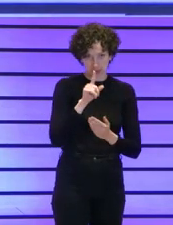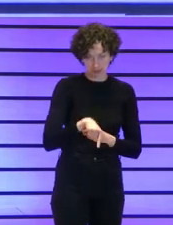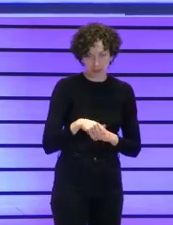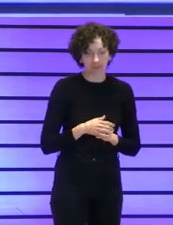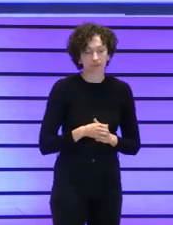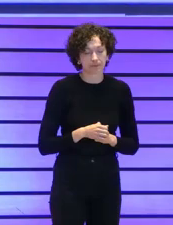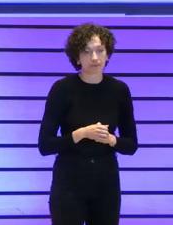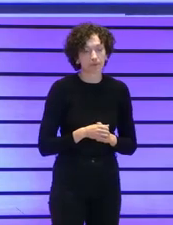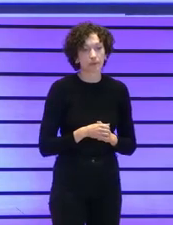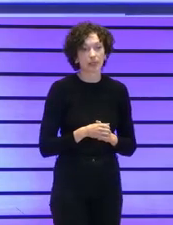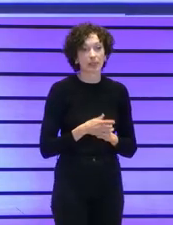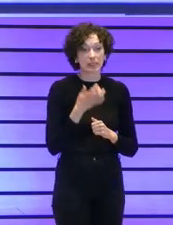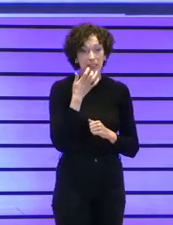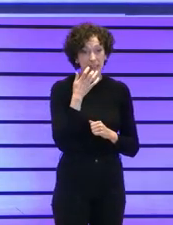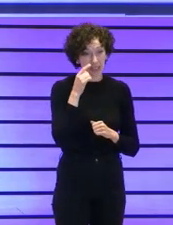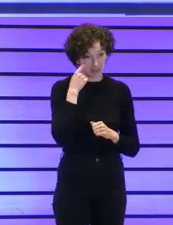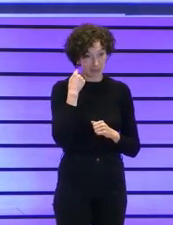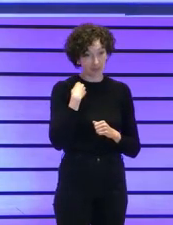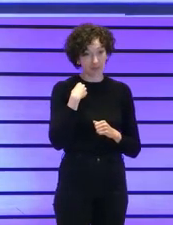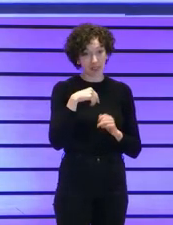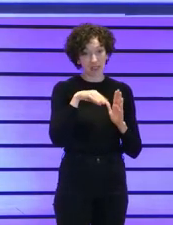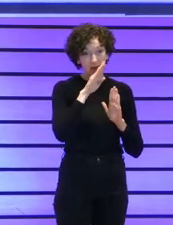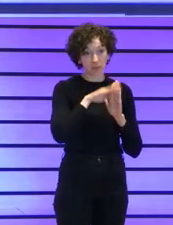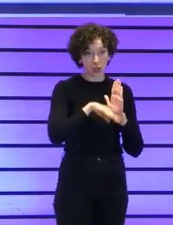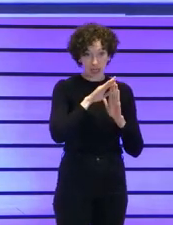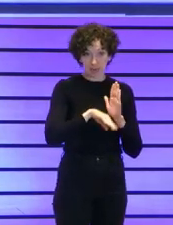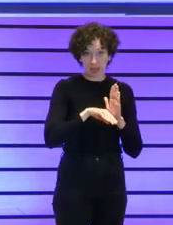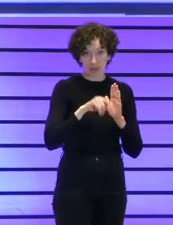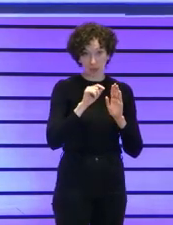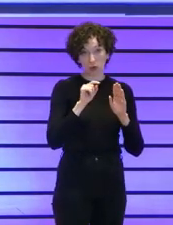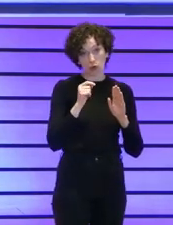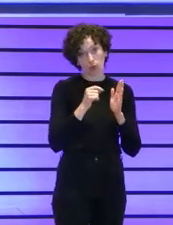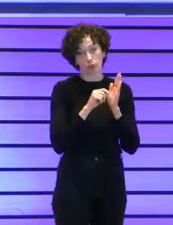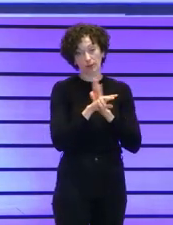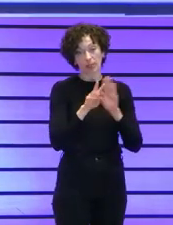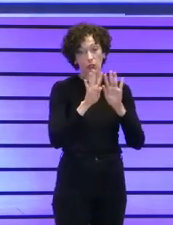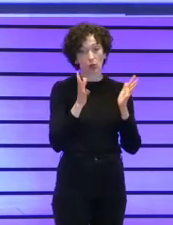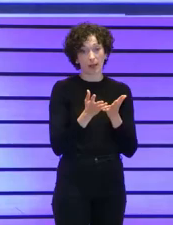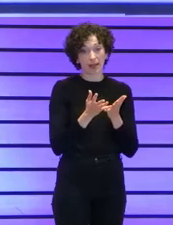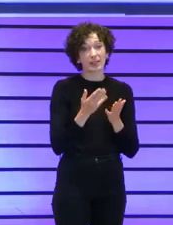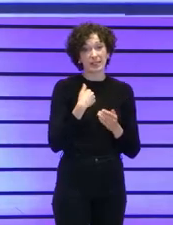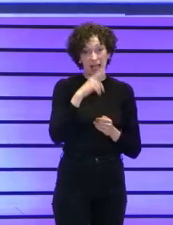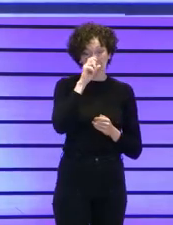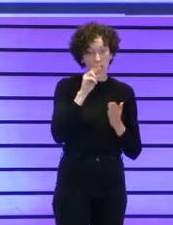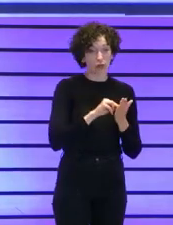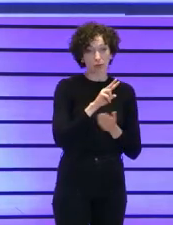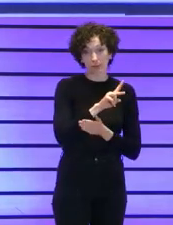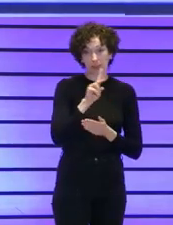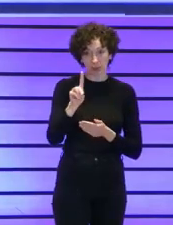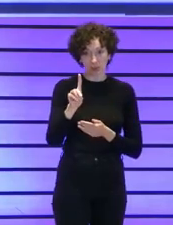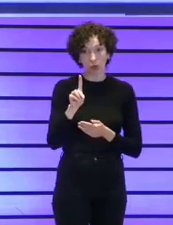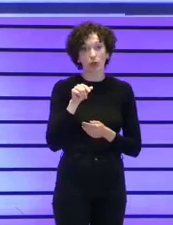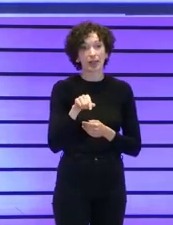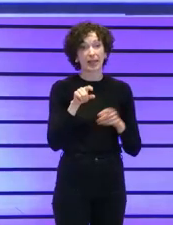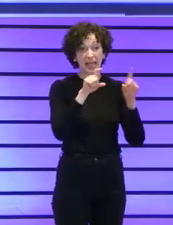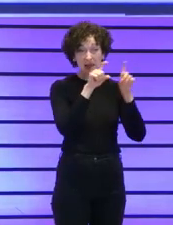Si miras el monitor a nivel global, es curiosísimo porque a nivel global ya en 2021 las empresas son la institución